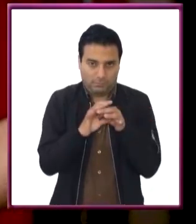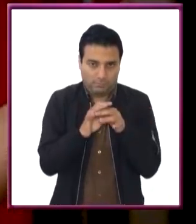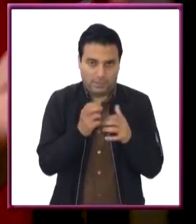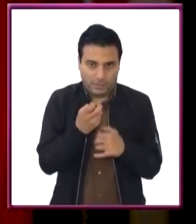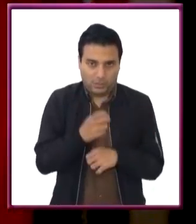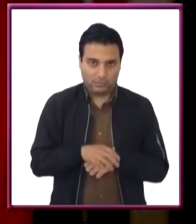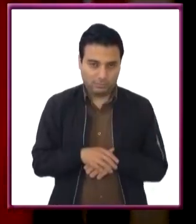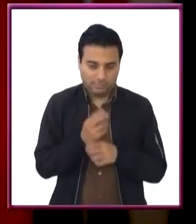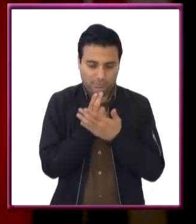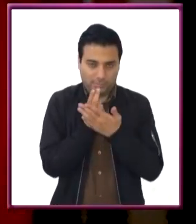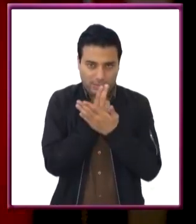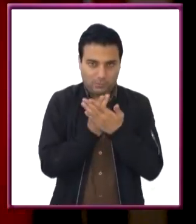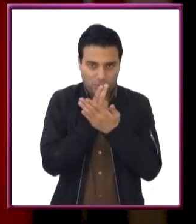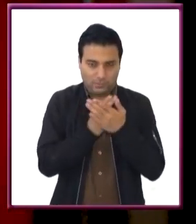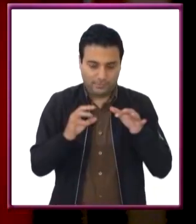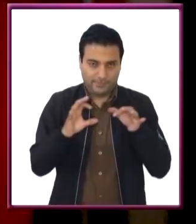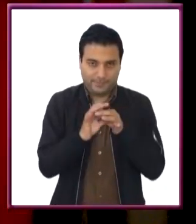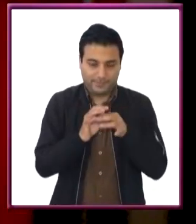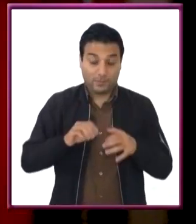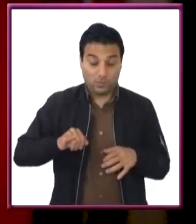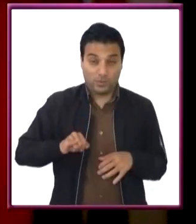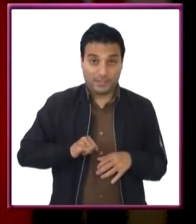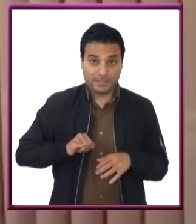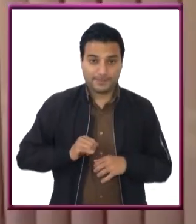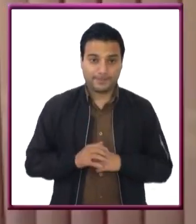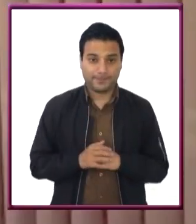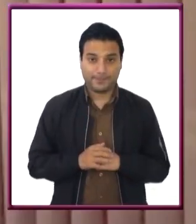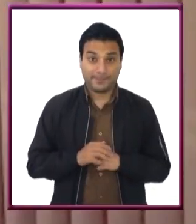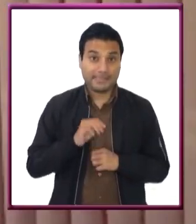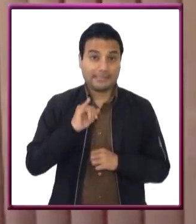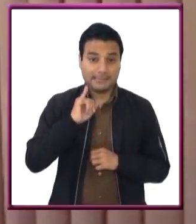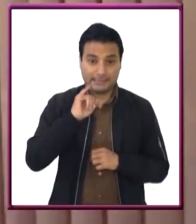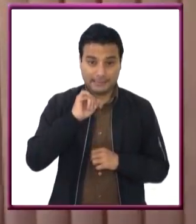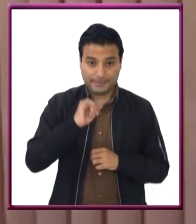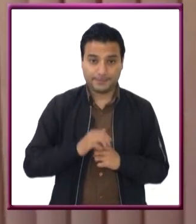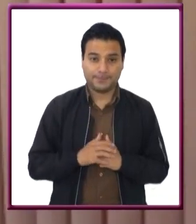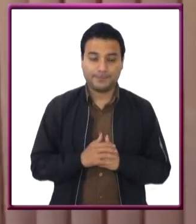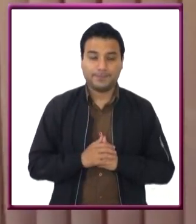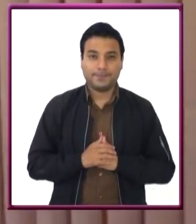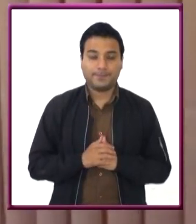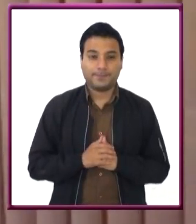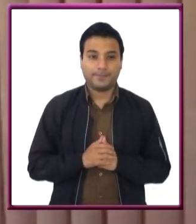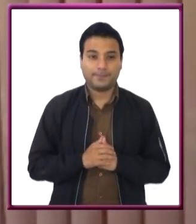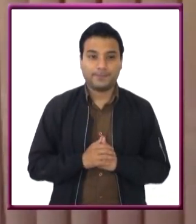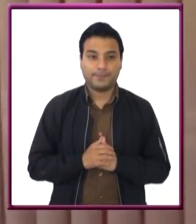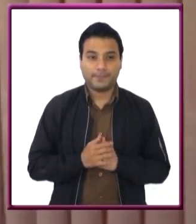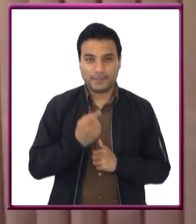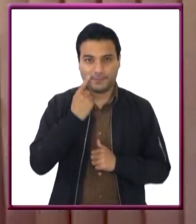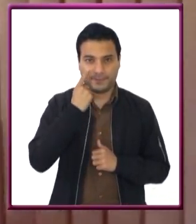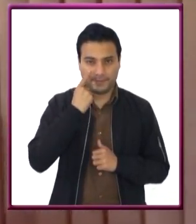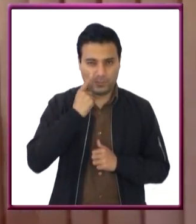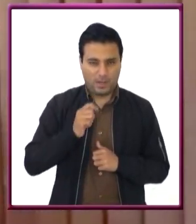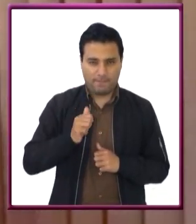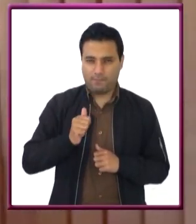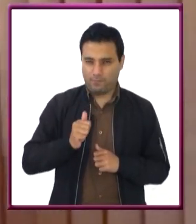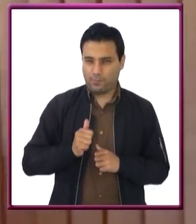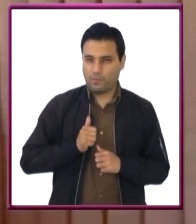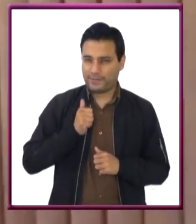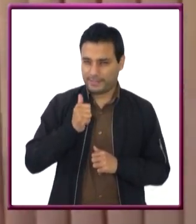programas con sus ilustraciones, que es muy interesante, ¿no? Así. Y de hecho, voy a